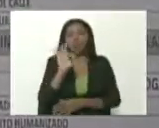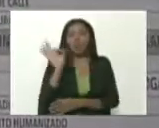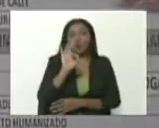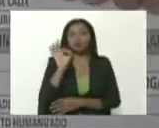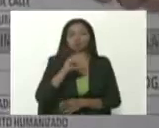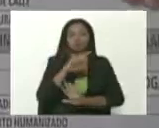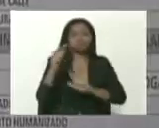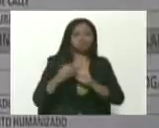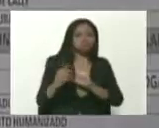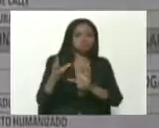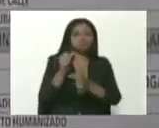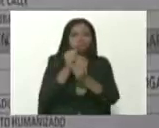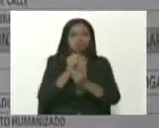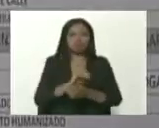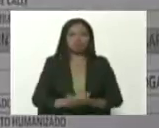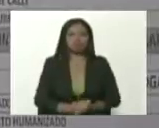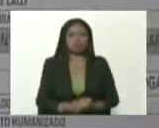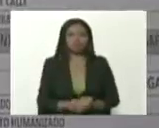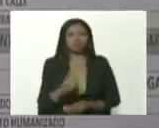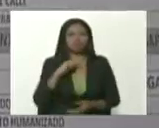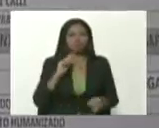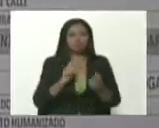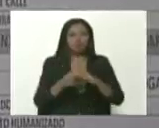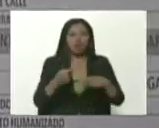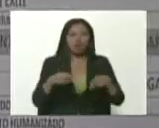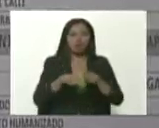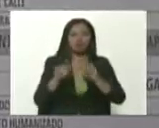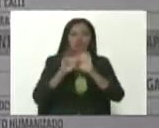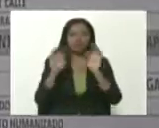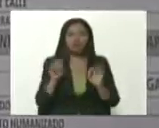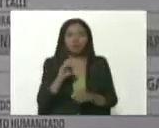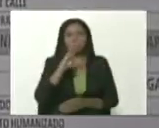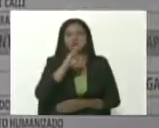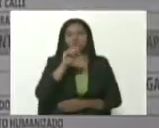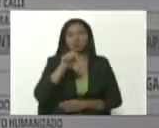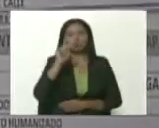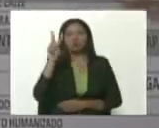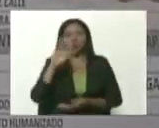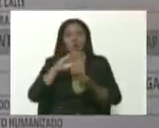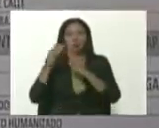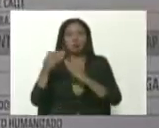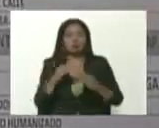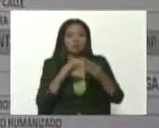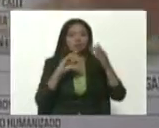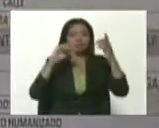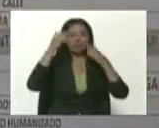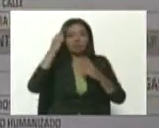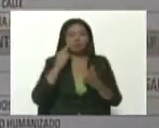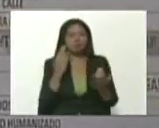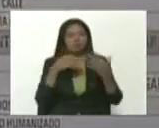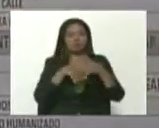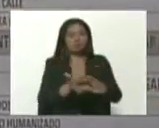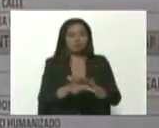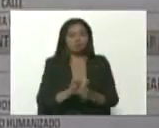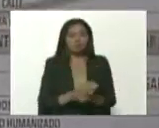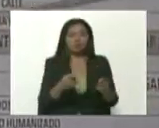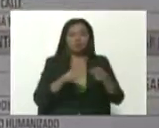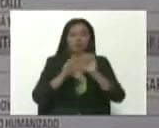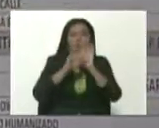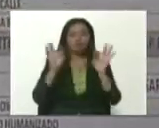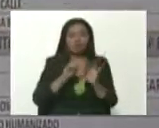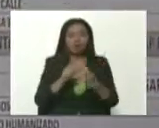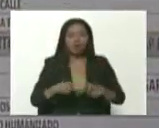60.7% conquistado. Esto equivale a 4.2 comunidades por VC. Igualmente, camarada presidente, en